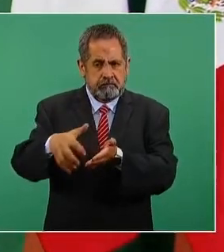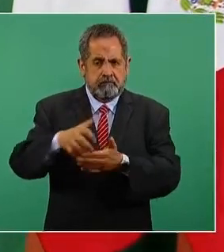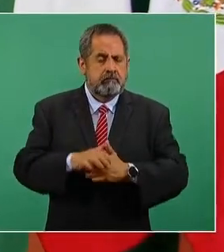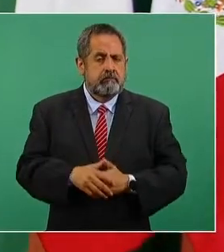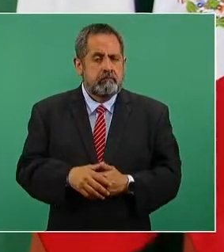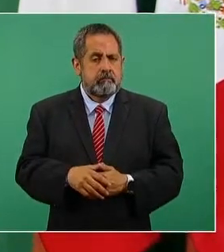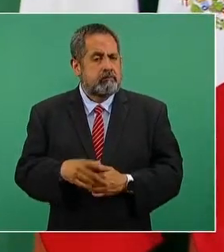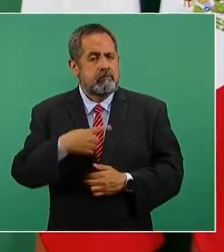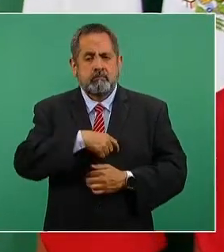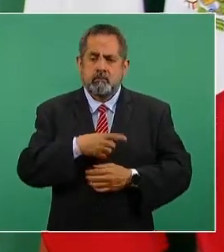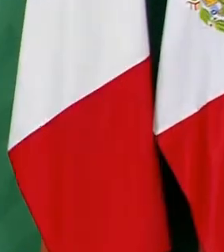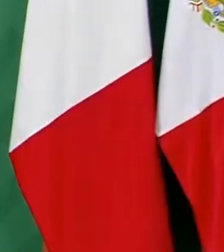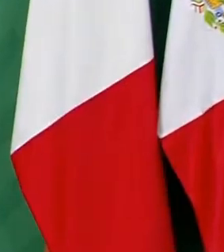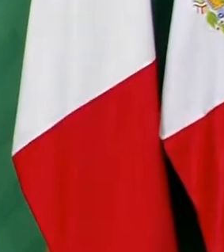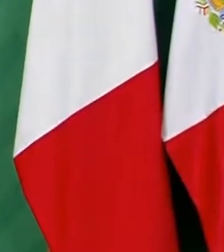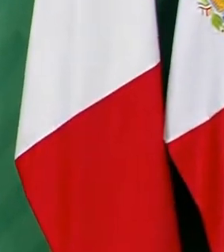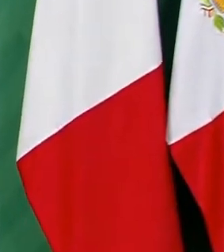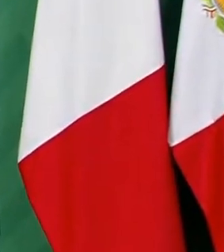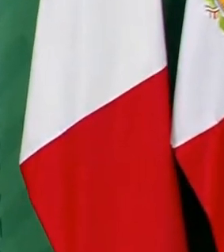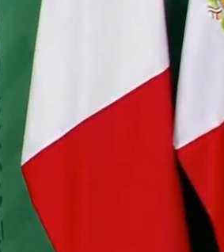¿Cuánto nos cuesta?